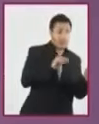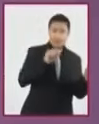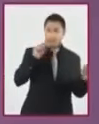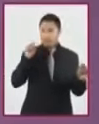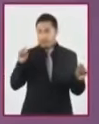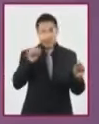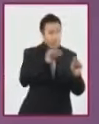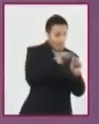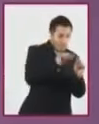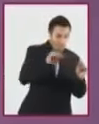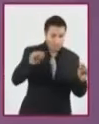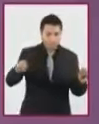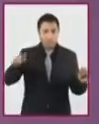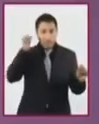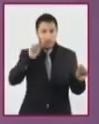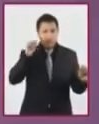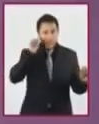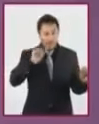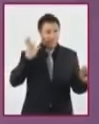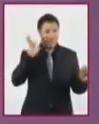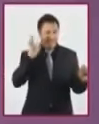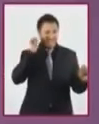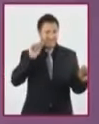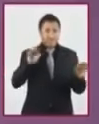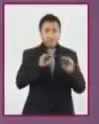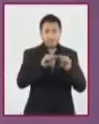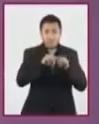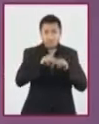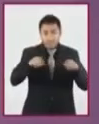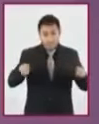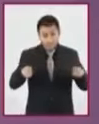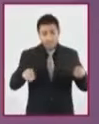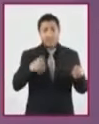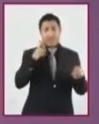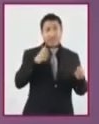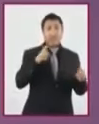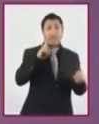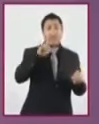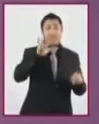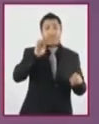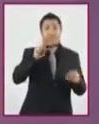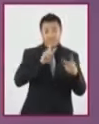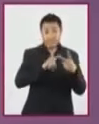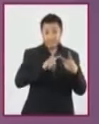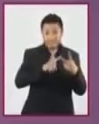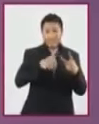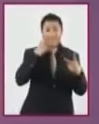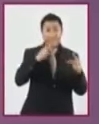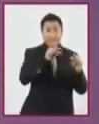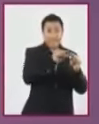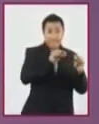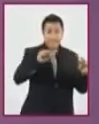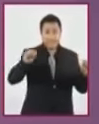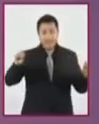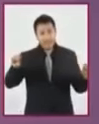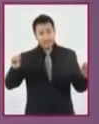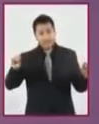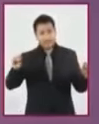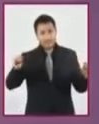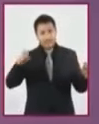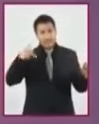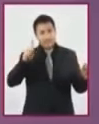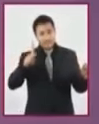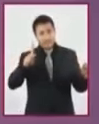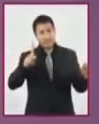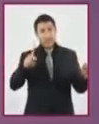se mide en metros. El desplazamiento es esa longitud, pero en línea recta. Es la que se